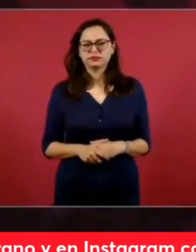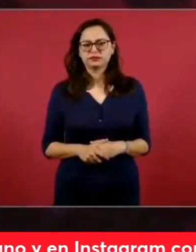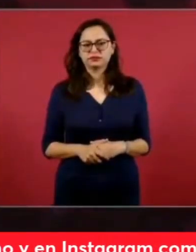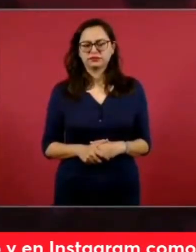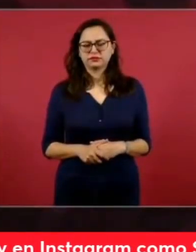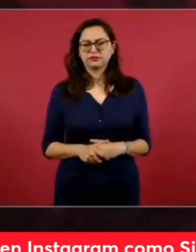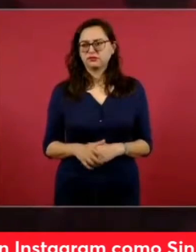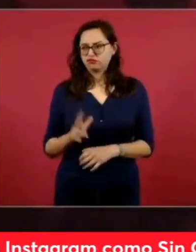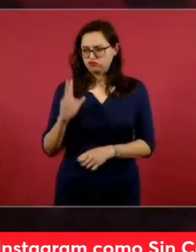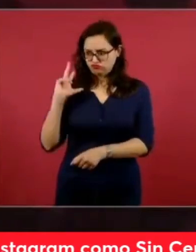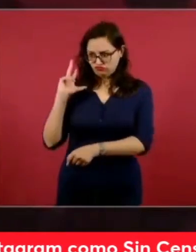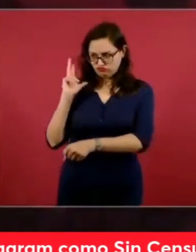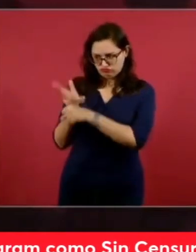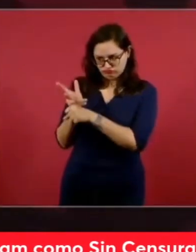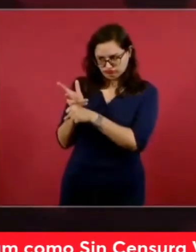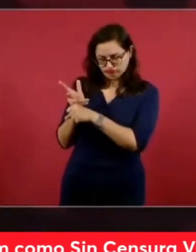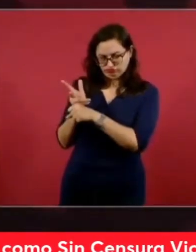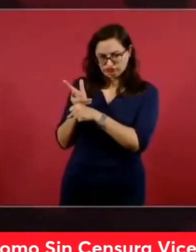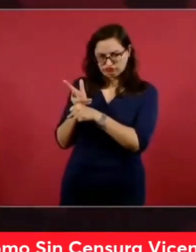en televisión,